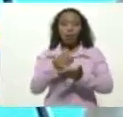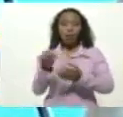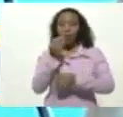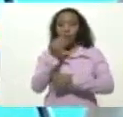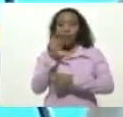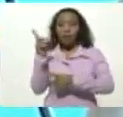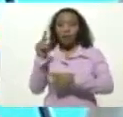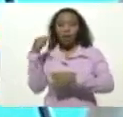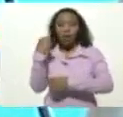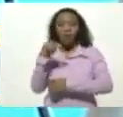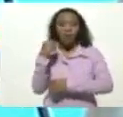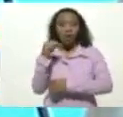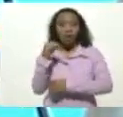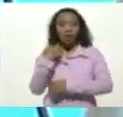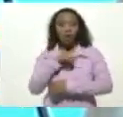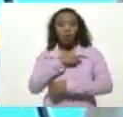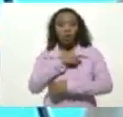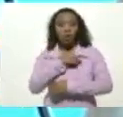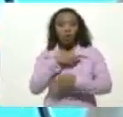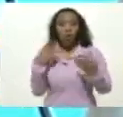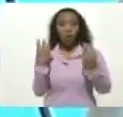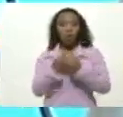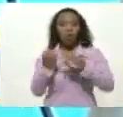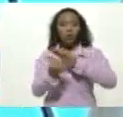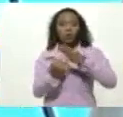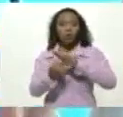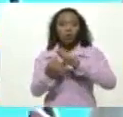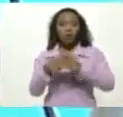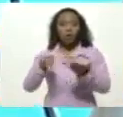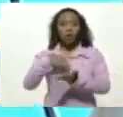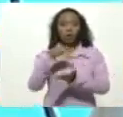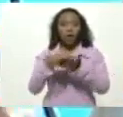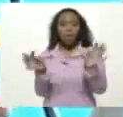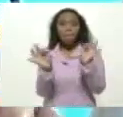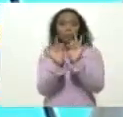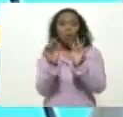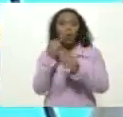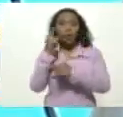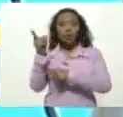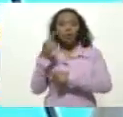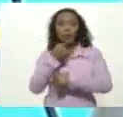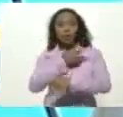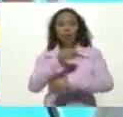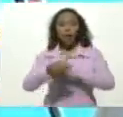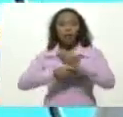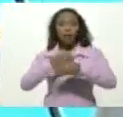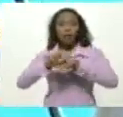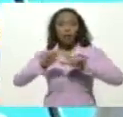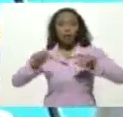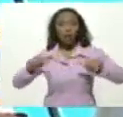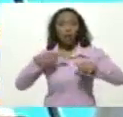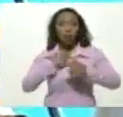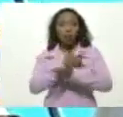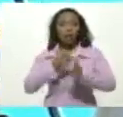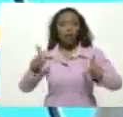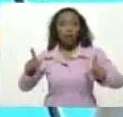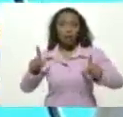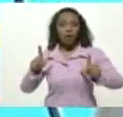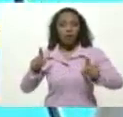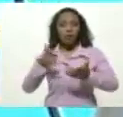noviembre, presidente, nosotros junto al Instituto Nacional de Nutrición iremos decretando cada uno de esos territorios como libre de